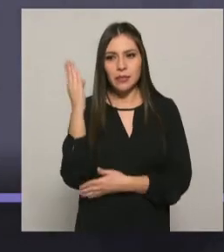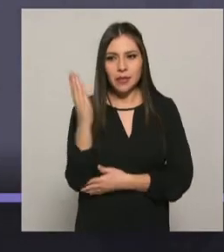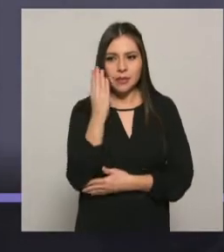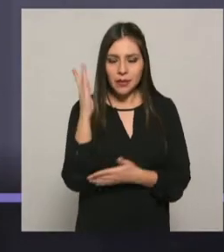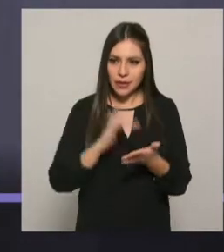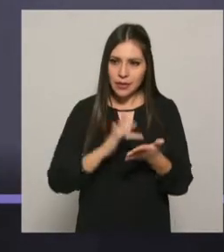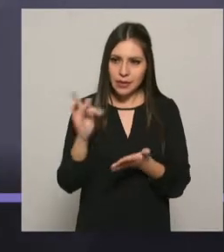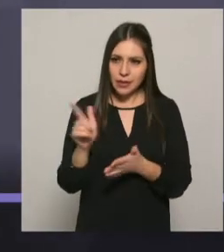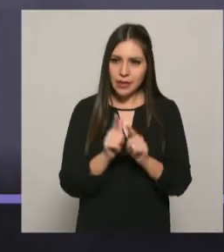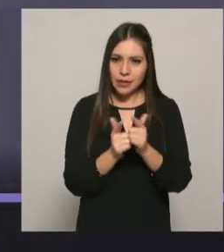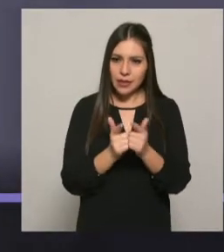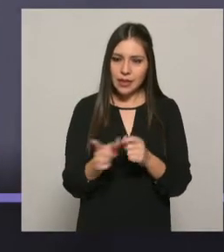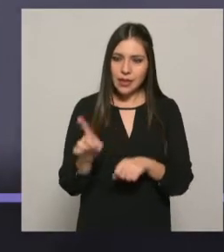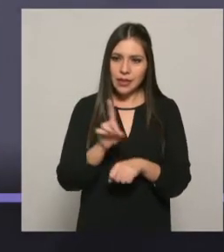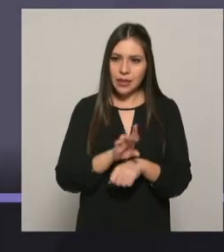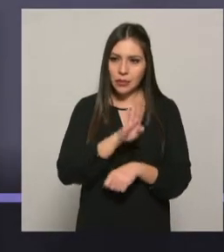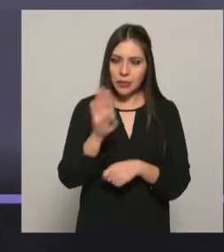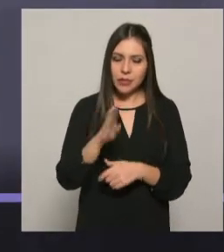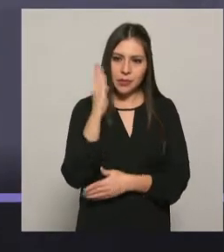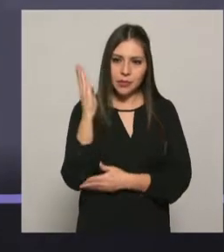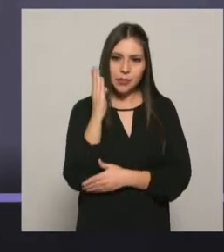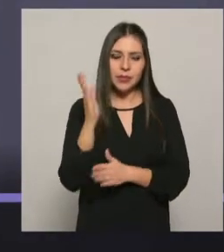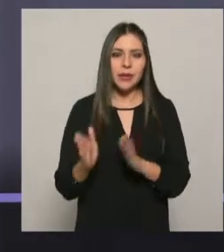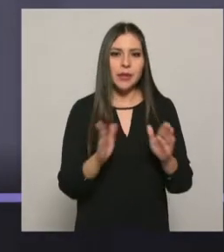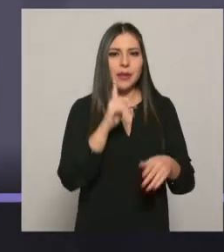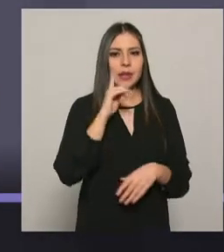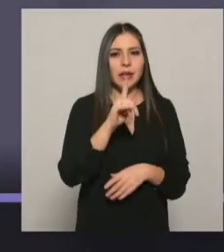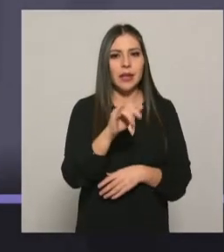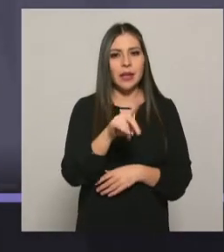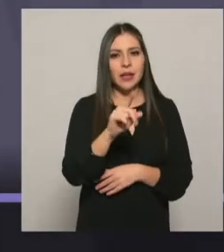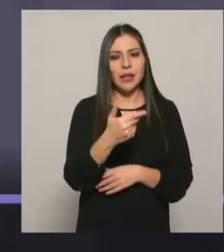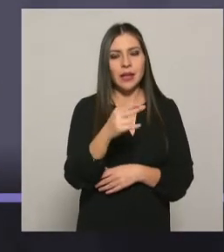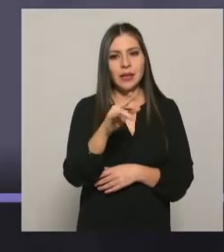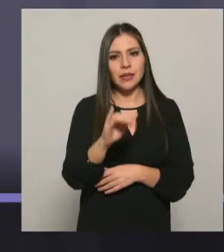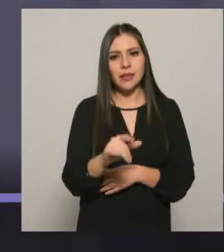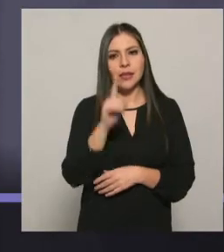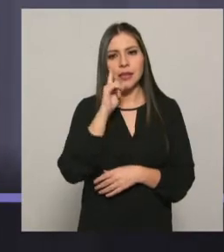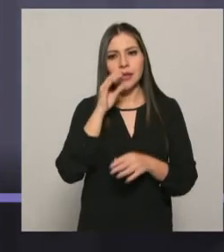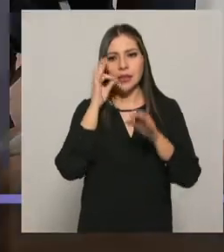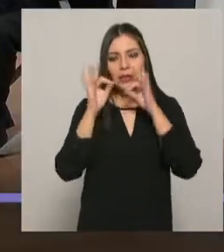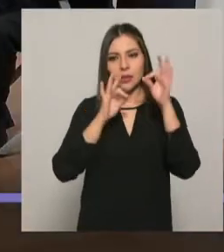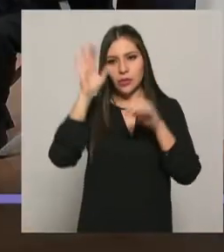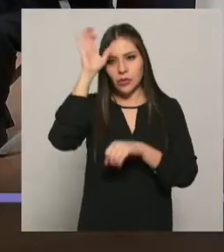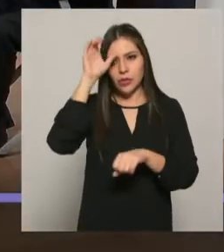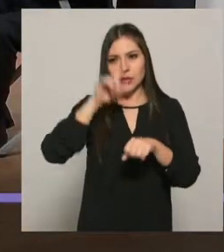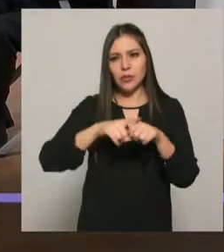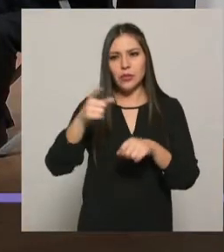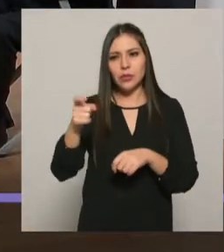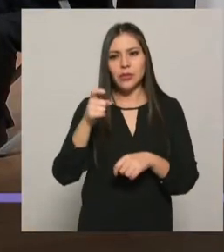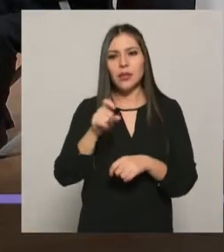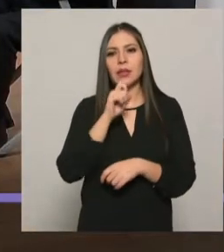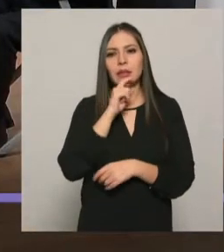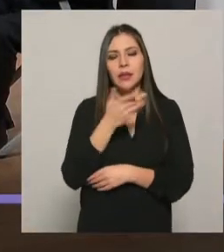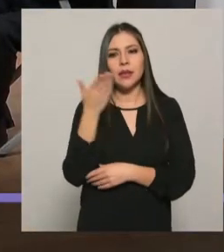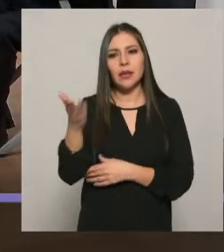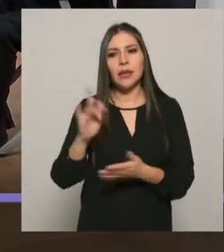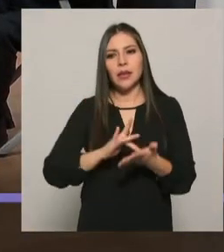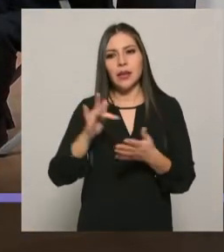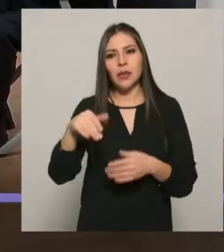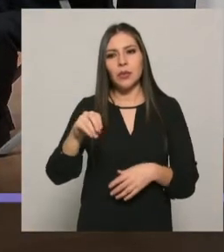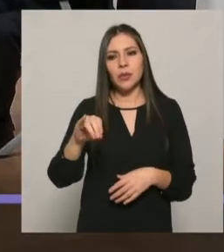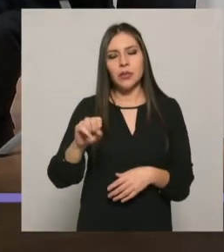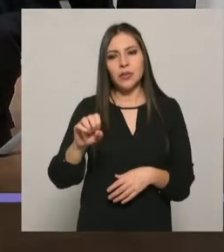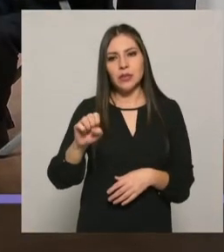gracias por su libro Día de Muertos en Milpalta. Y a la maestra Linda García, historiadora y promotora cultural de Xochimilco. Gracias. Y también gracias a